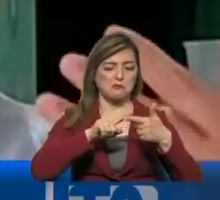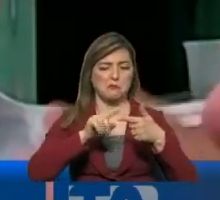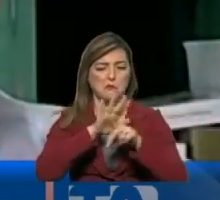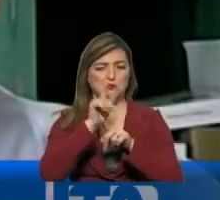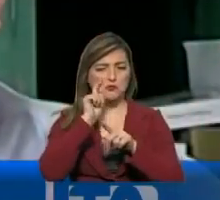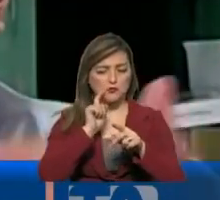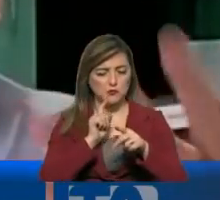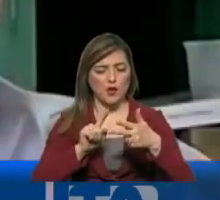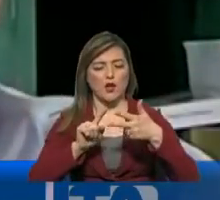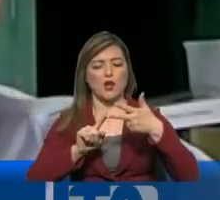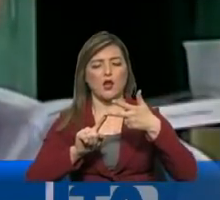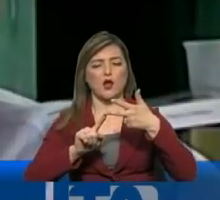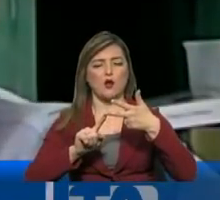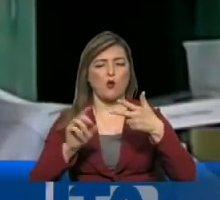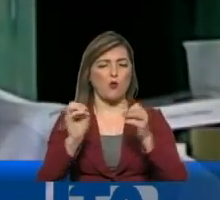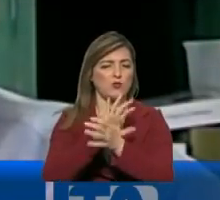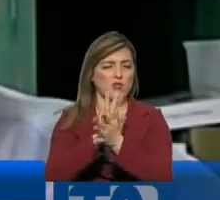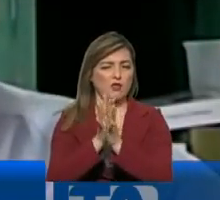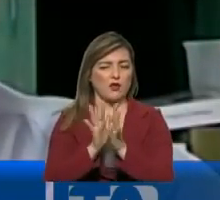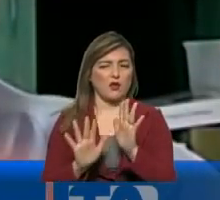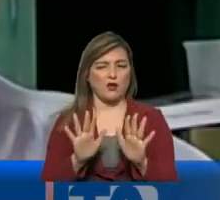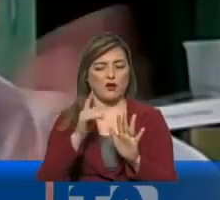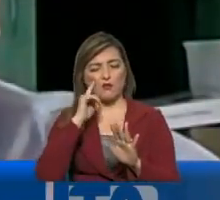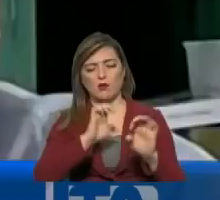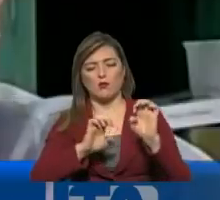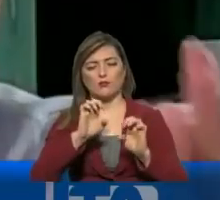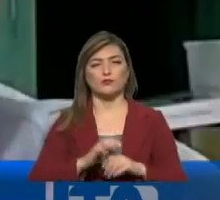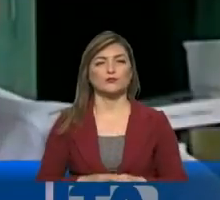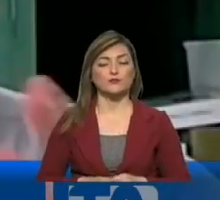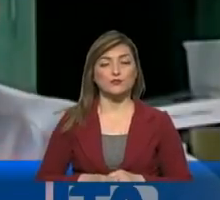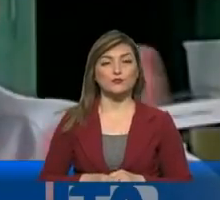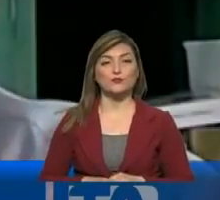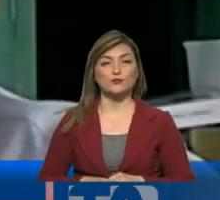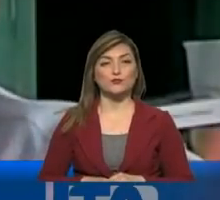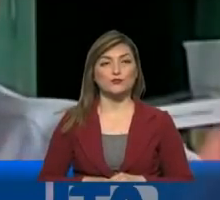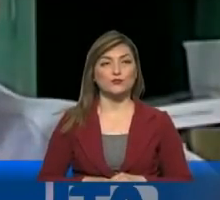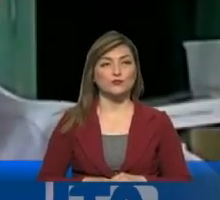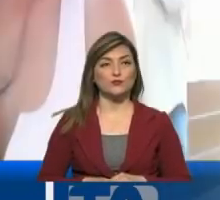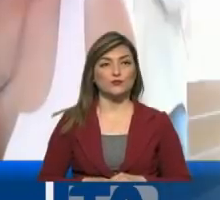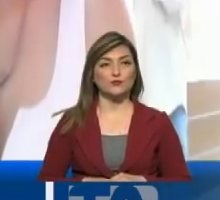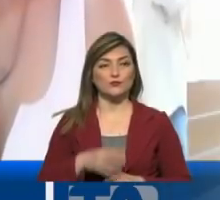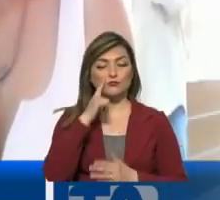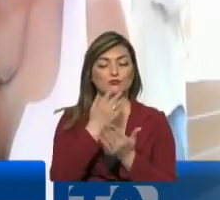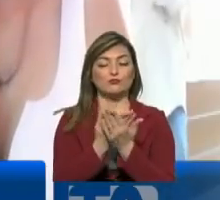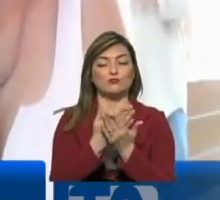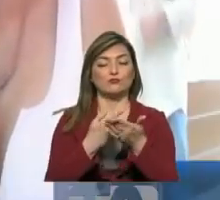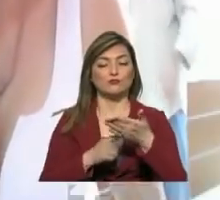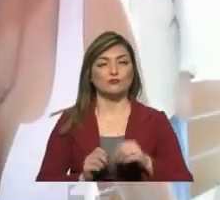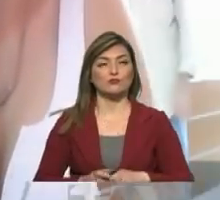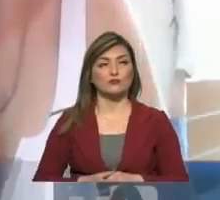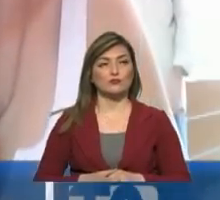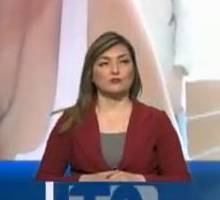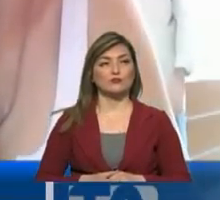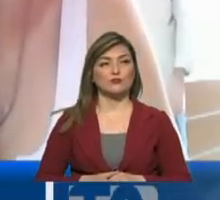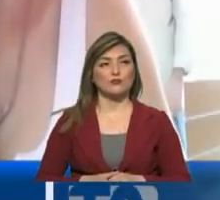hubo abuso sexual o no hubo nada, es decir, todo depende de qué es lo que se pruebe. Sin embargo, tal como señala